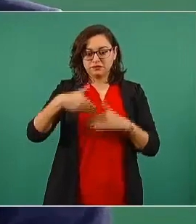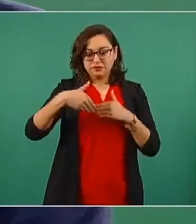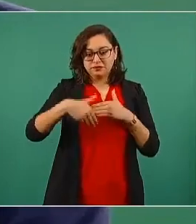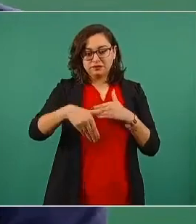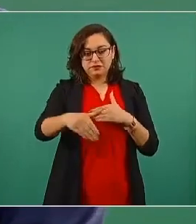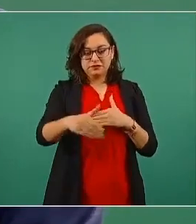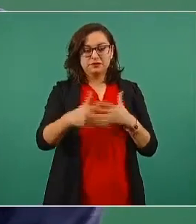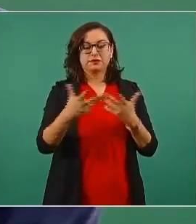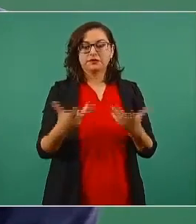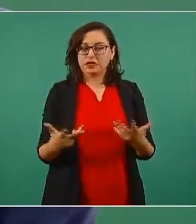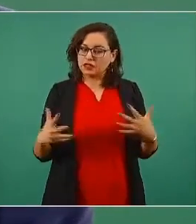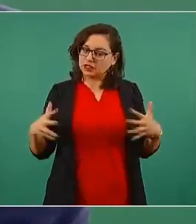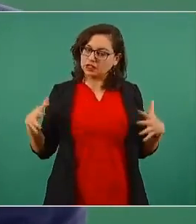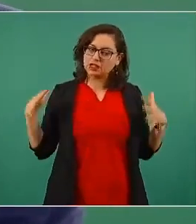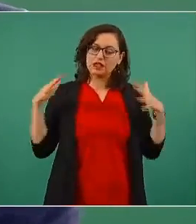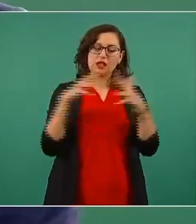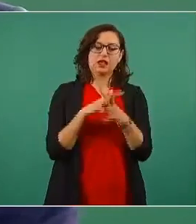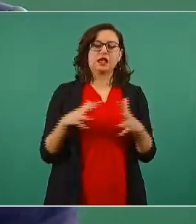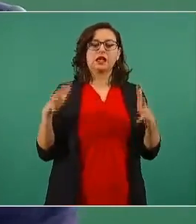se expulsa